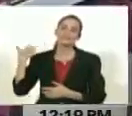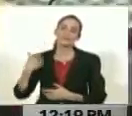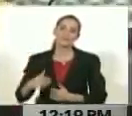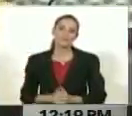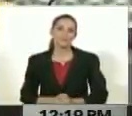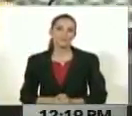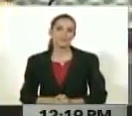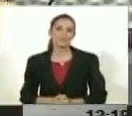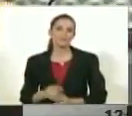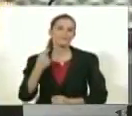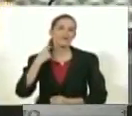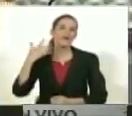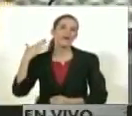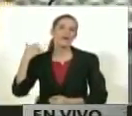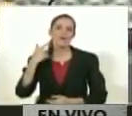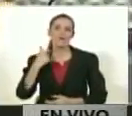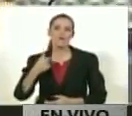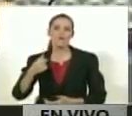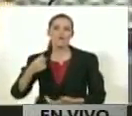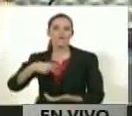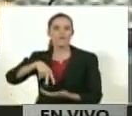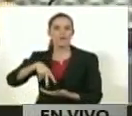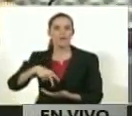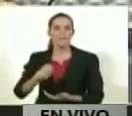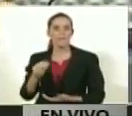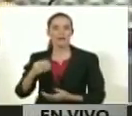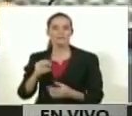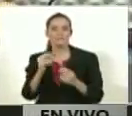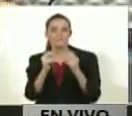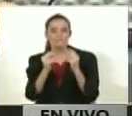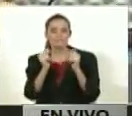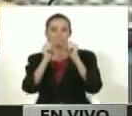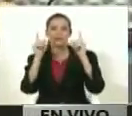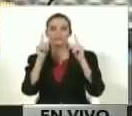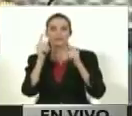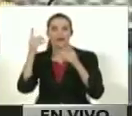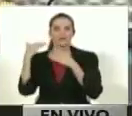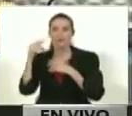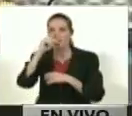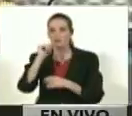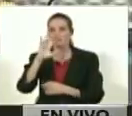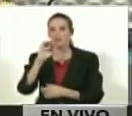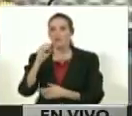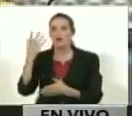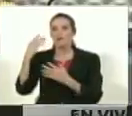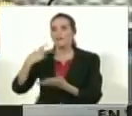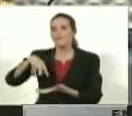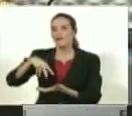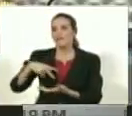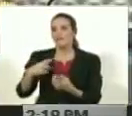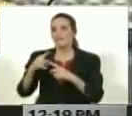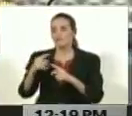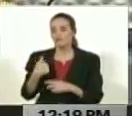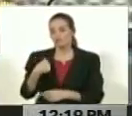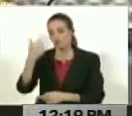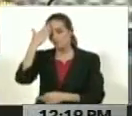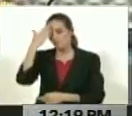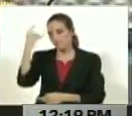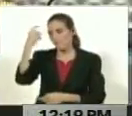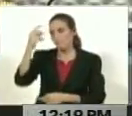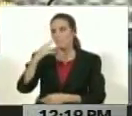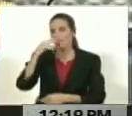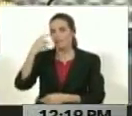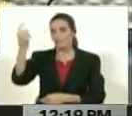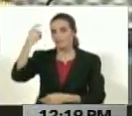Twist fue el ritmo bailable de mayor impacto en aquellos años. Sí, señor. Los 50, ¿verdad? Yo lo sé por mi papá, porque papá me dijo, la